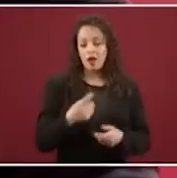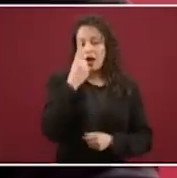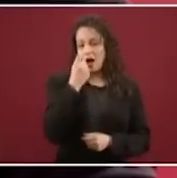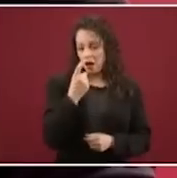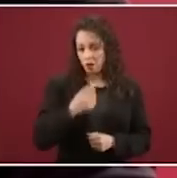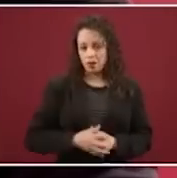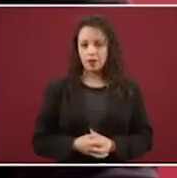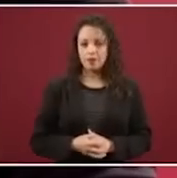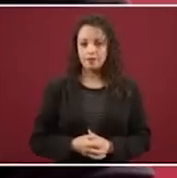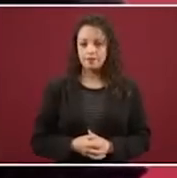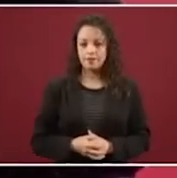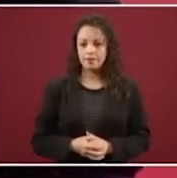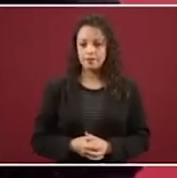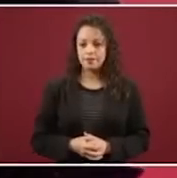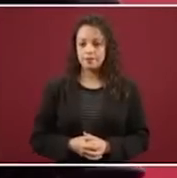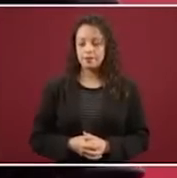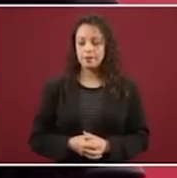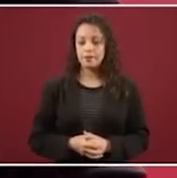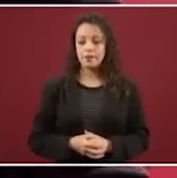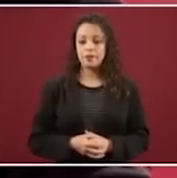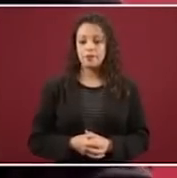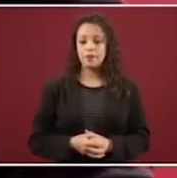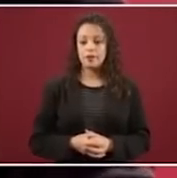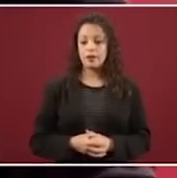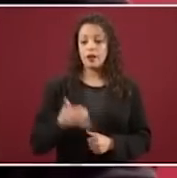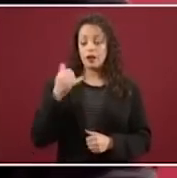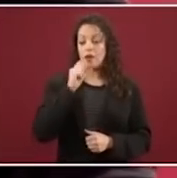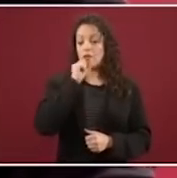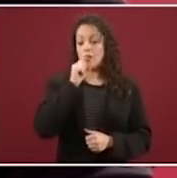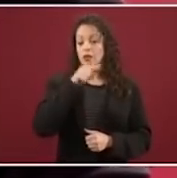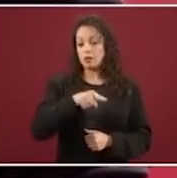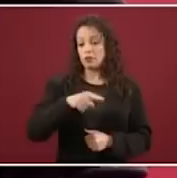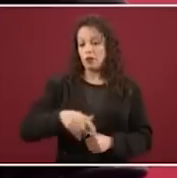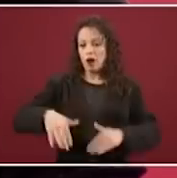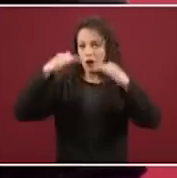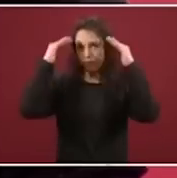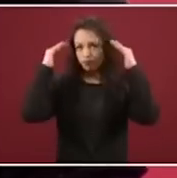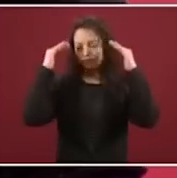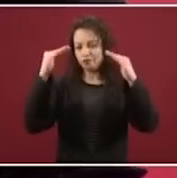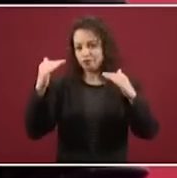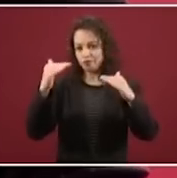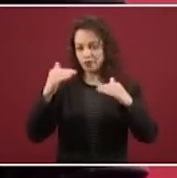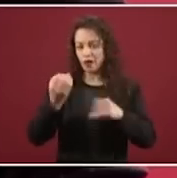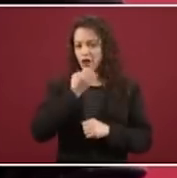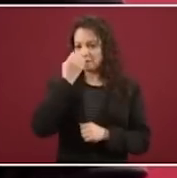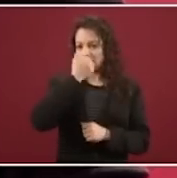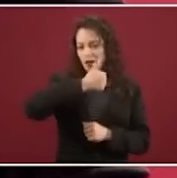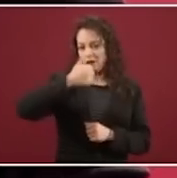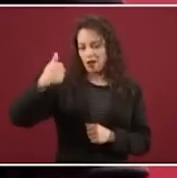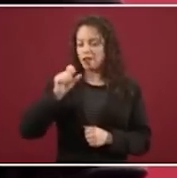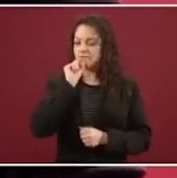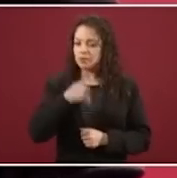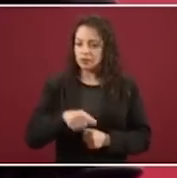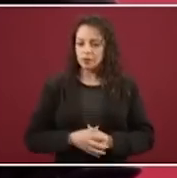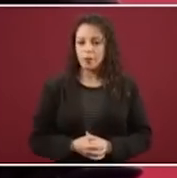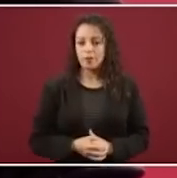la cosecha de agua a través de la techumbre de las escuelas. Con respecto al calendario